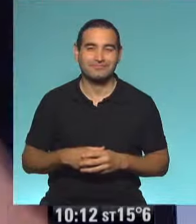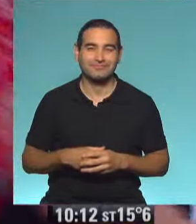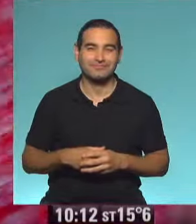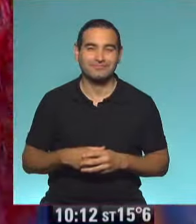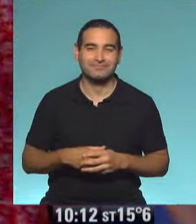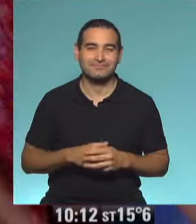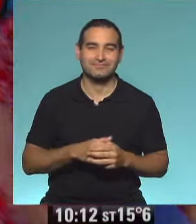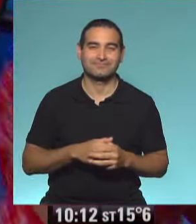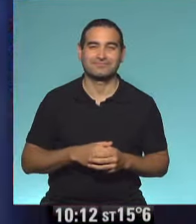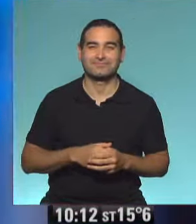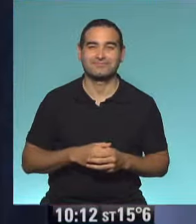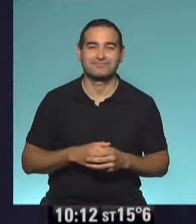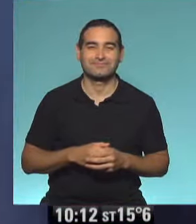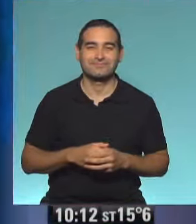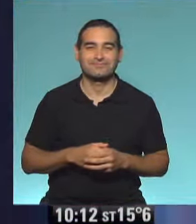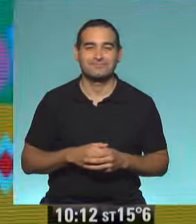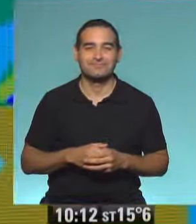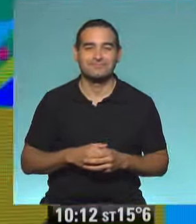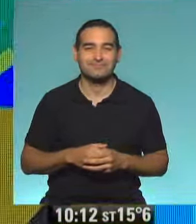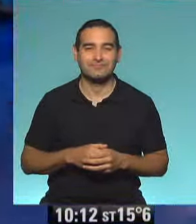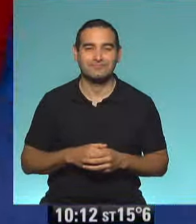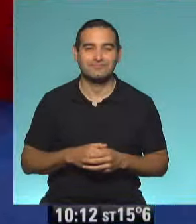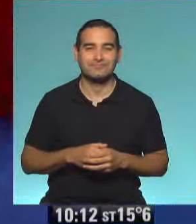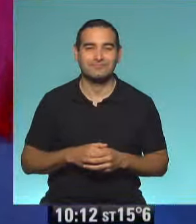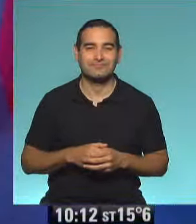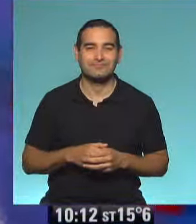estaba oscuro era noche.